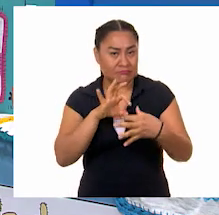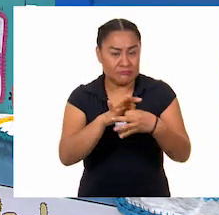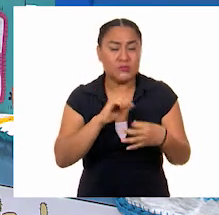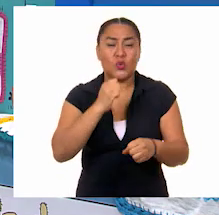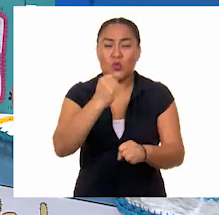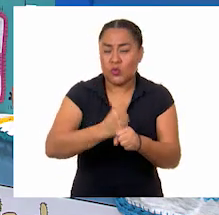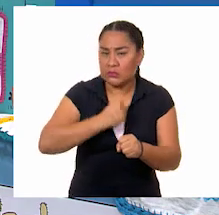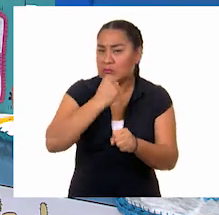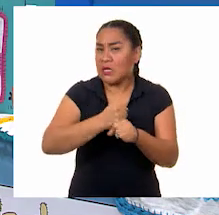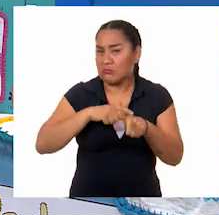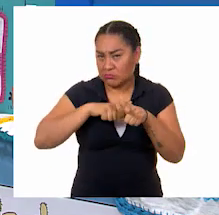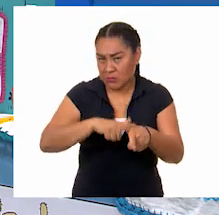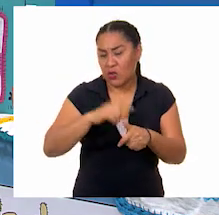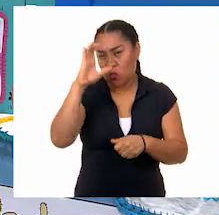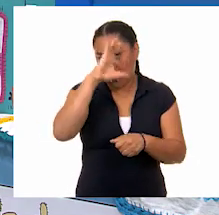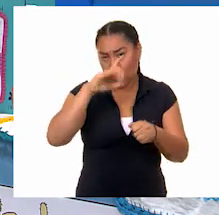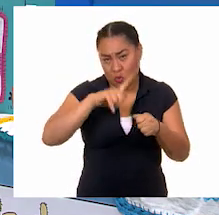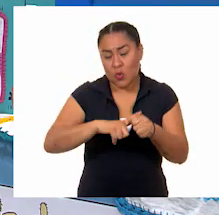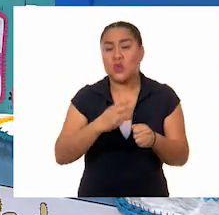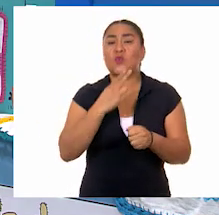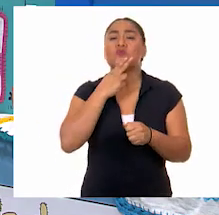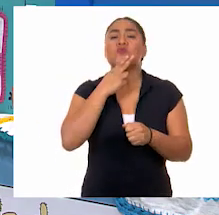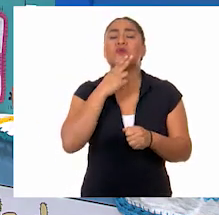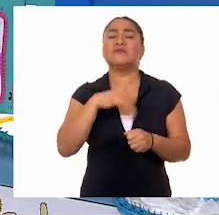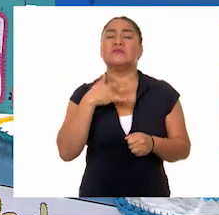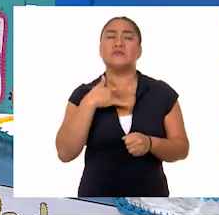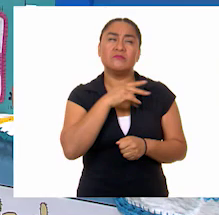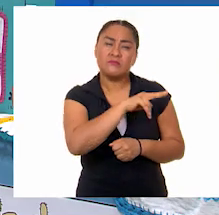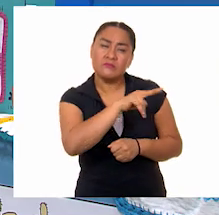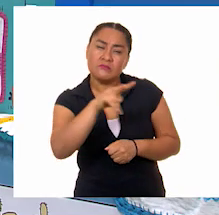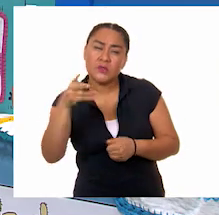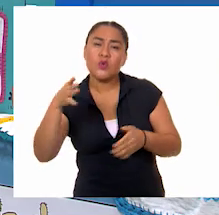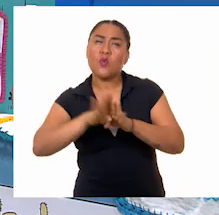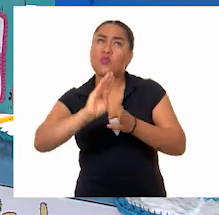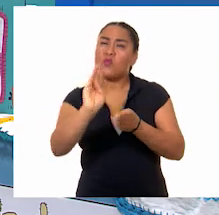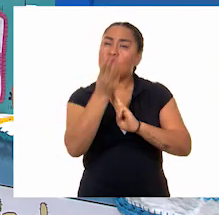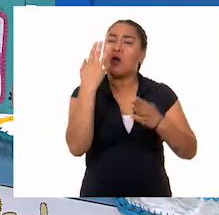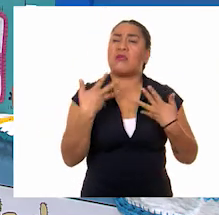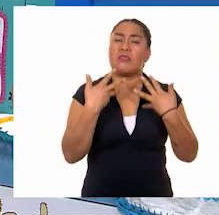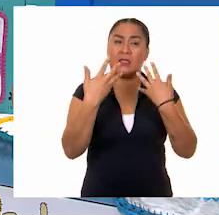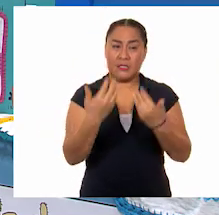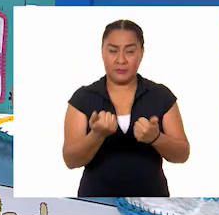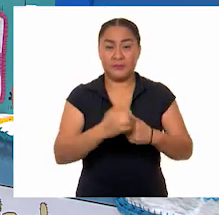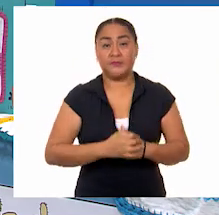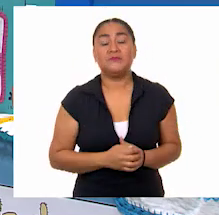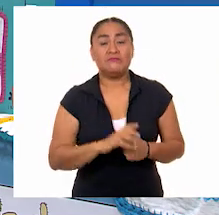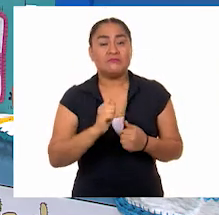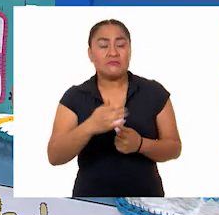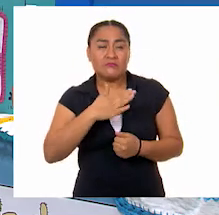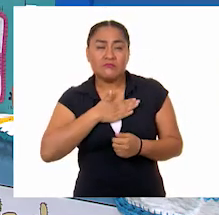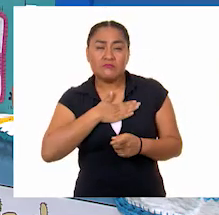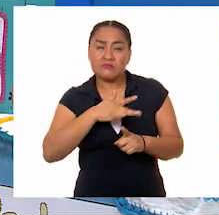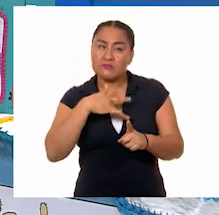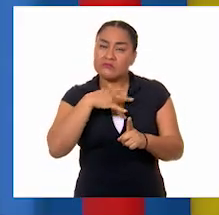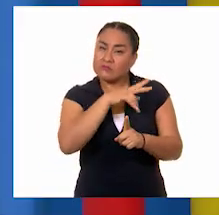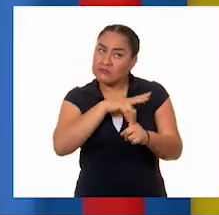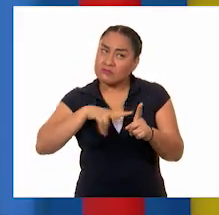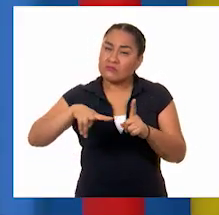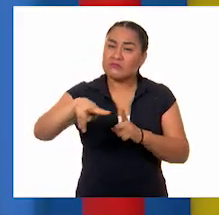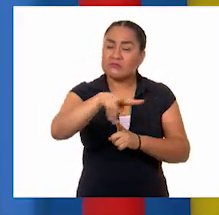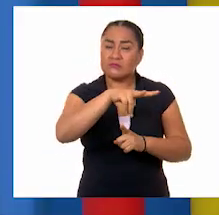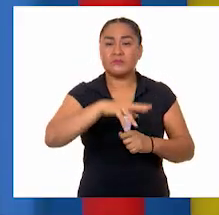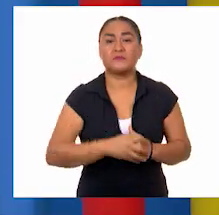prácticas culturales que están arraigadas en nuestra forma de ver y entender el mundo, es decir, de nuestra cosmovisión.